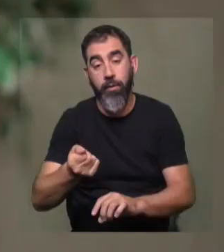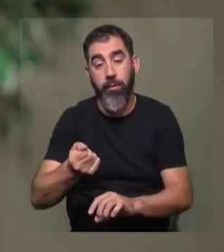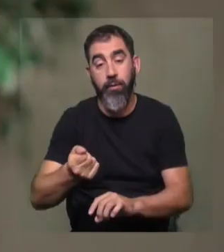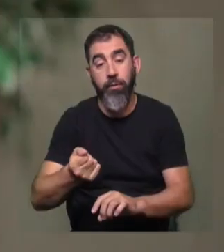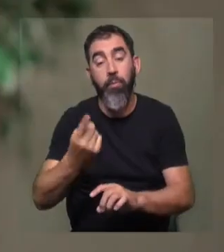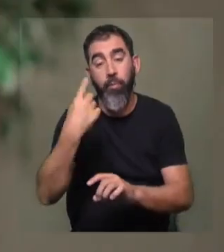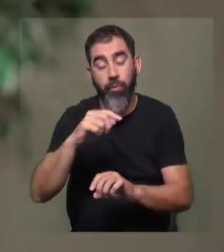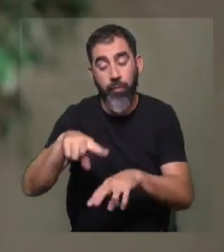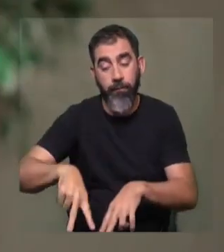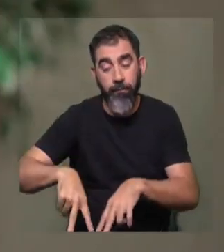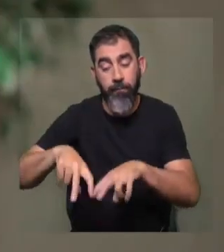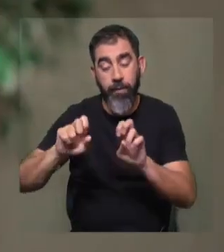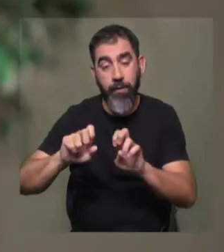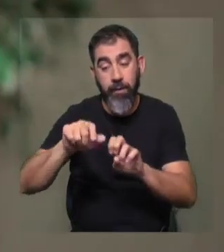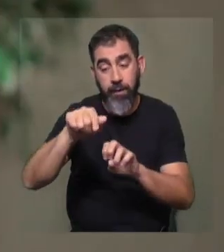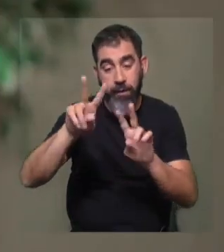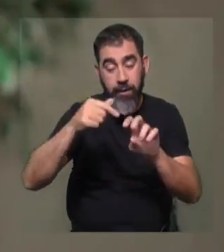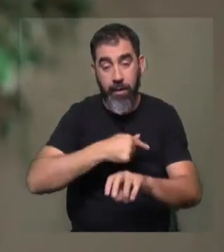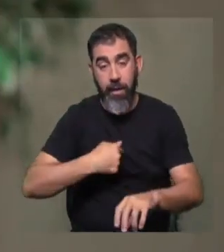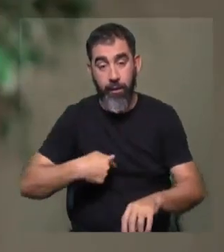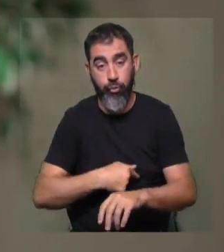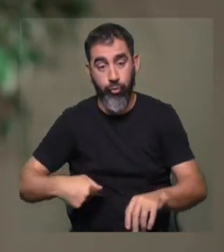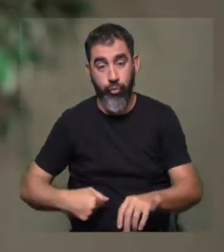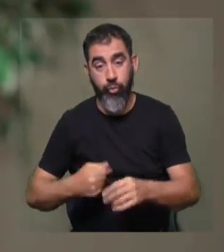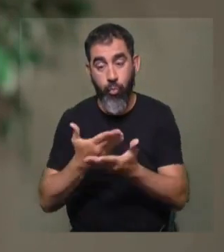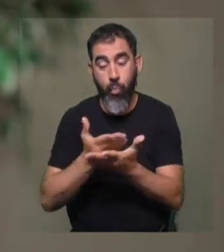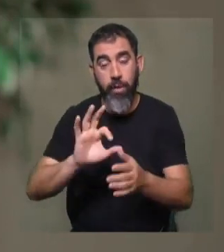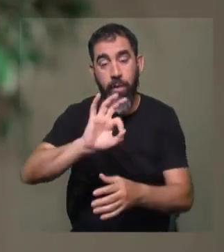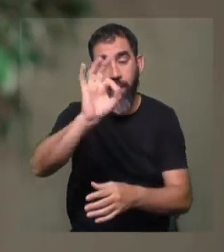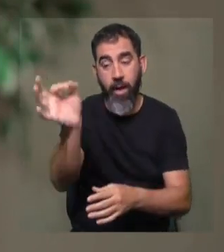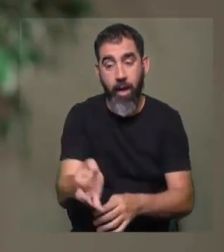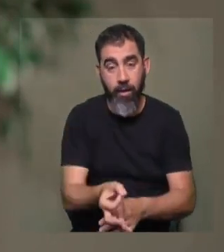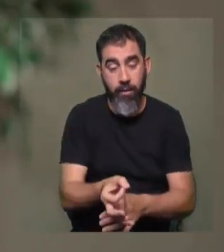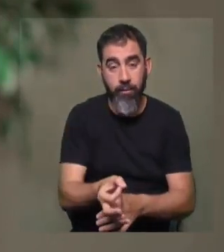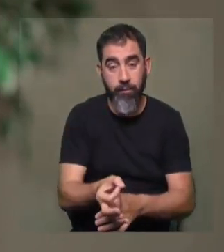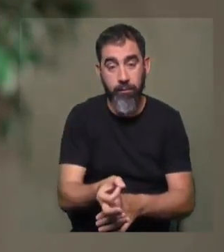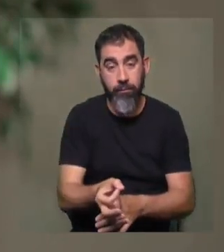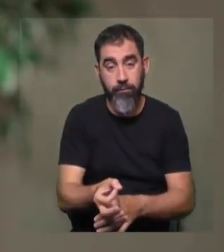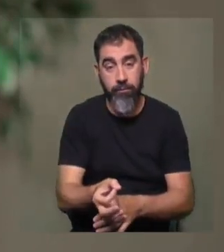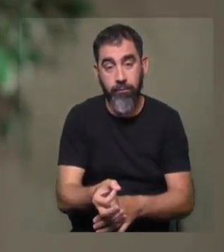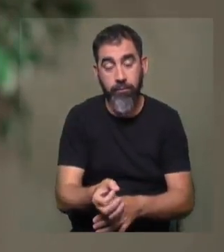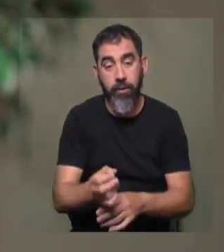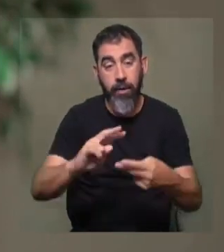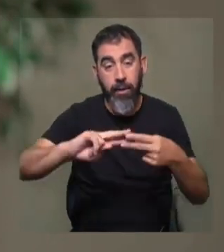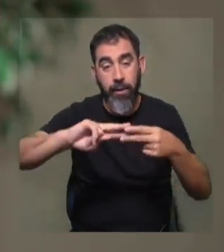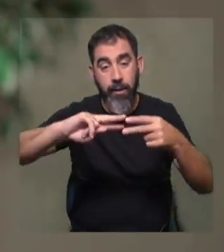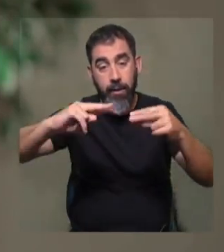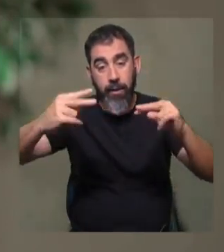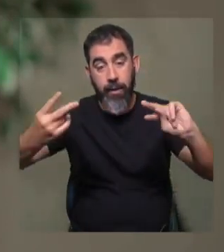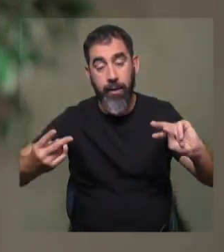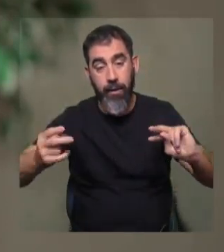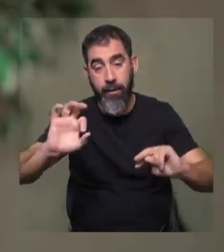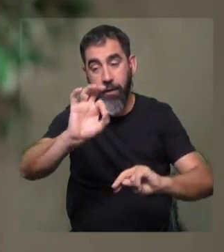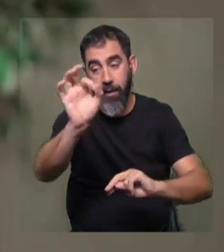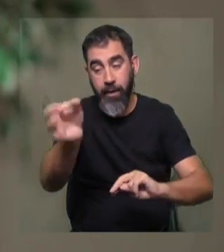ello realizamos un estudio de esta microbiota intestinal con muestras de materia fecal, que se toma los genes, o sea, el ADN